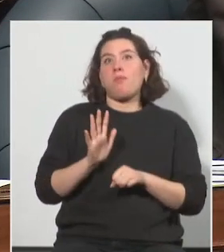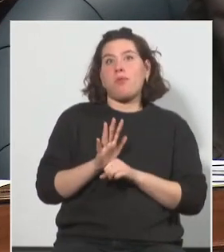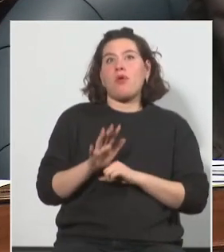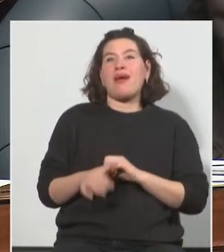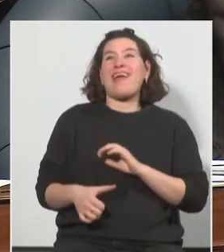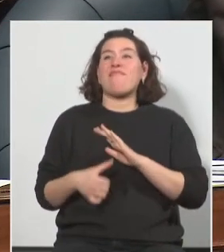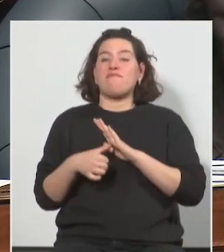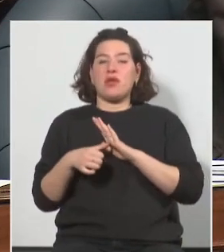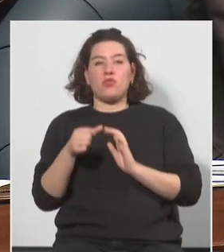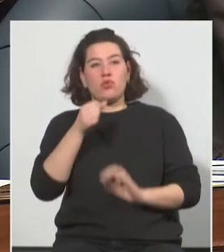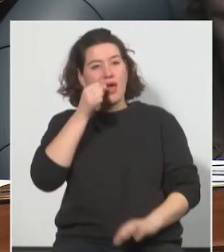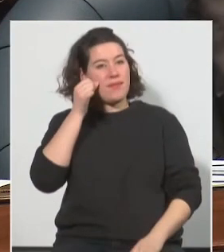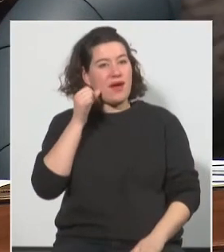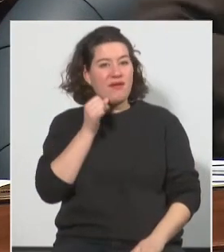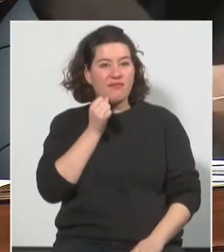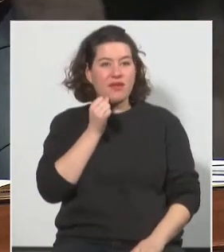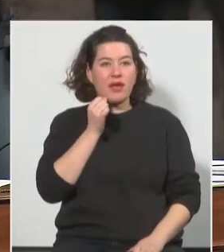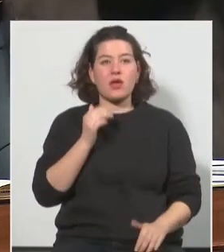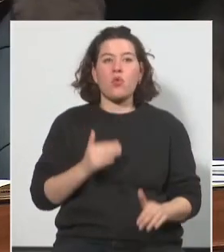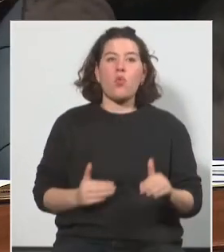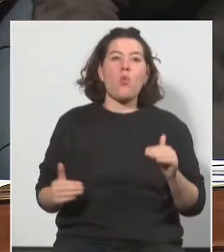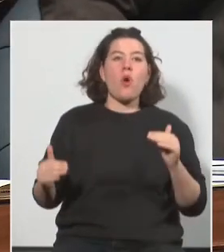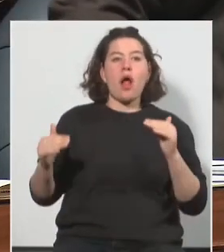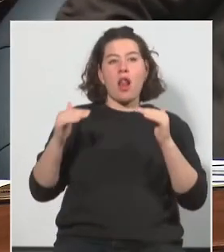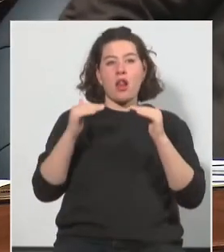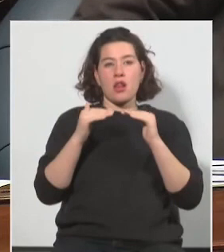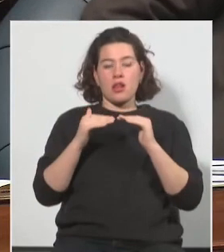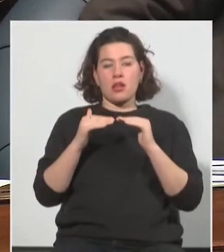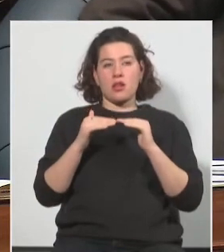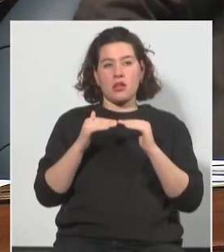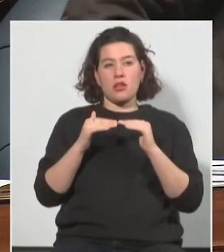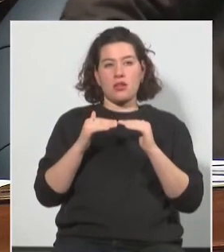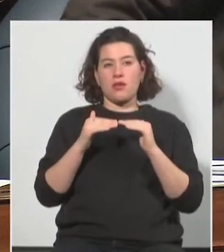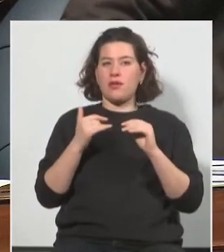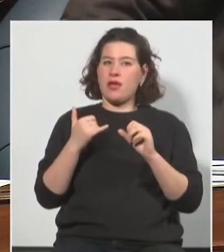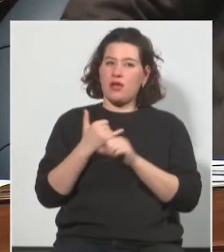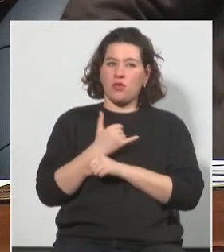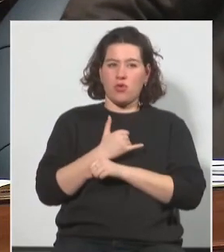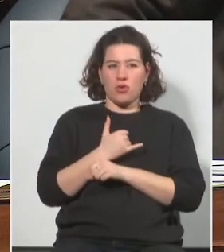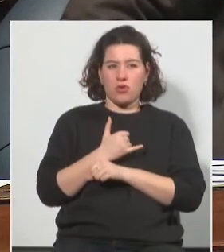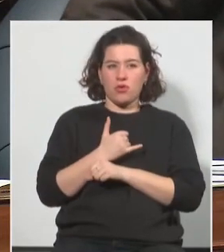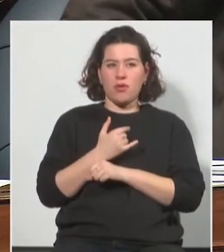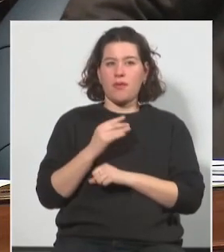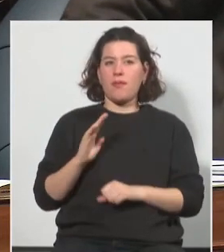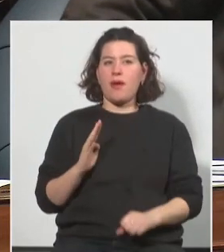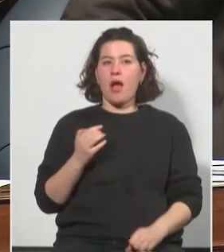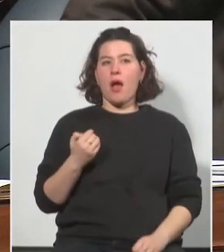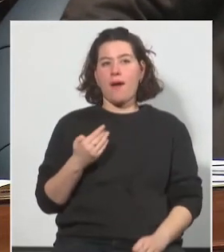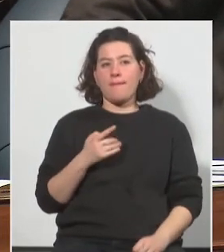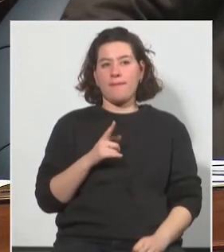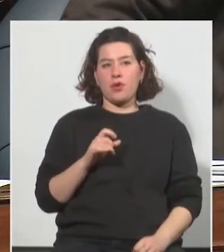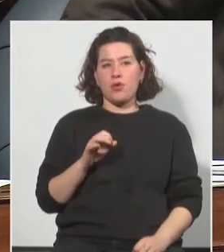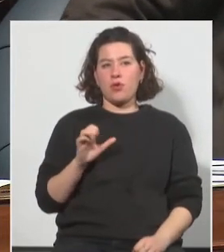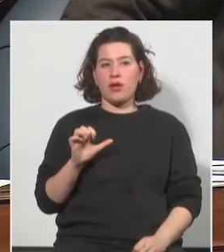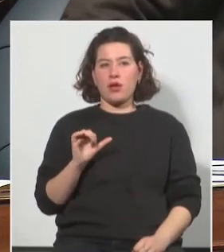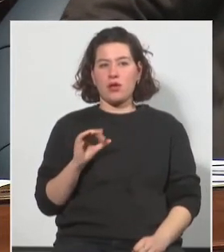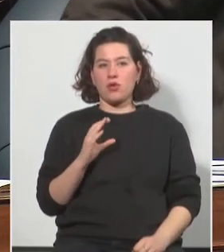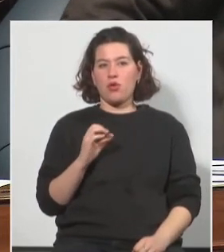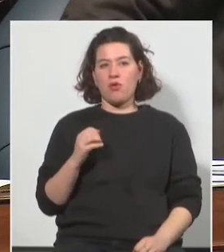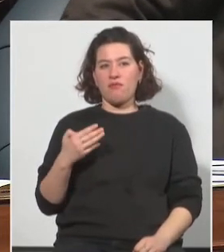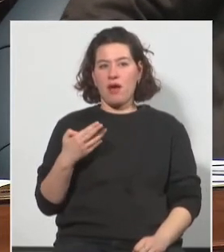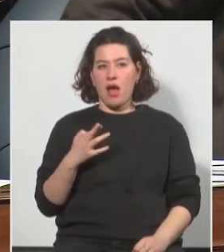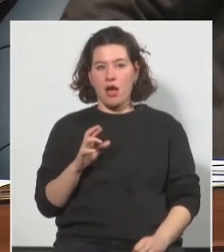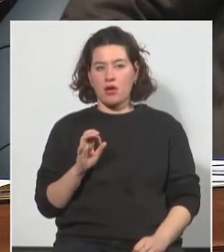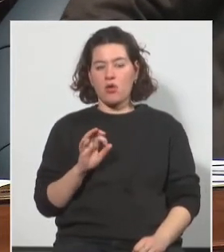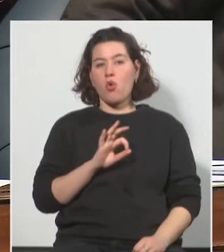mafia y se lo ha equiparado, creo yo, que en forma equivocada a un Pablo Escobar o a un Chapo